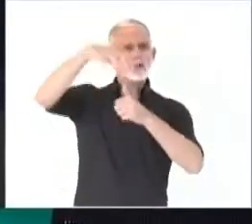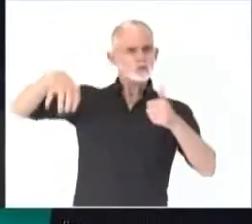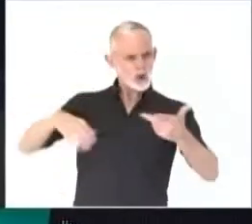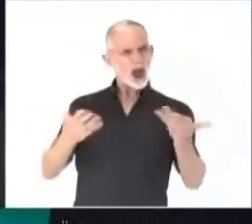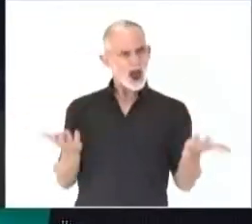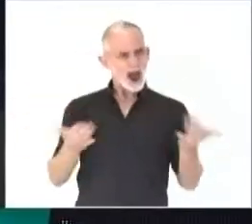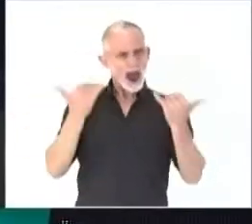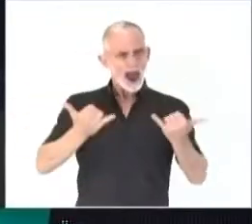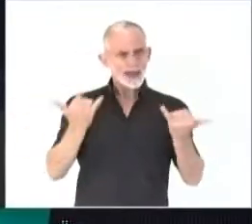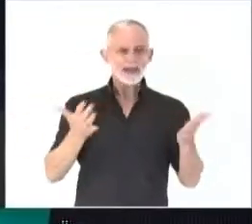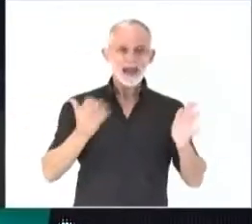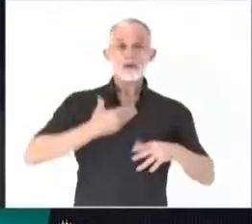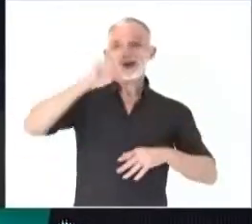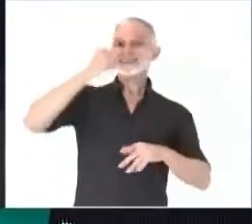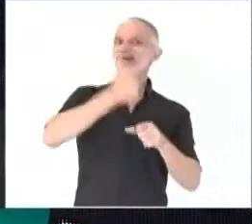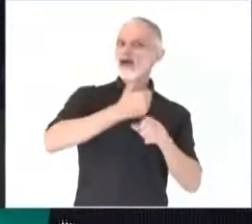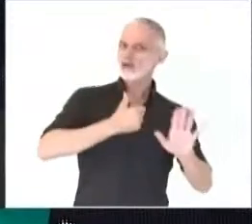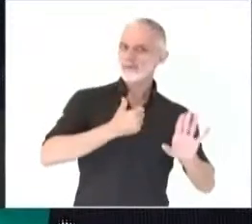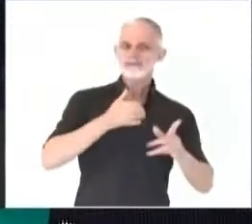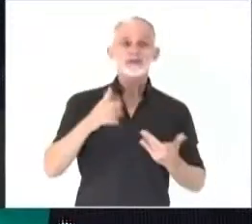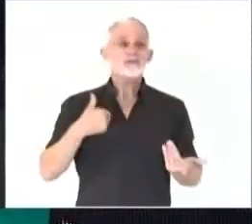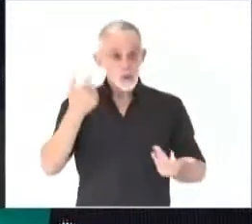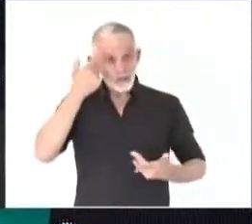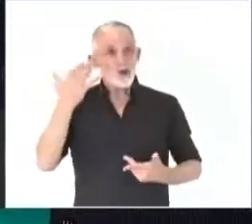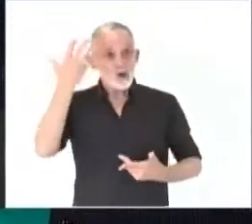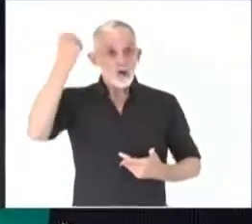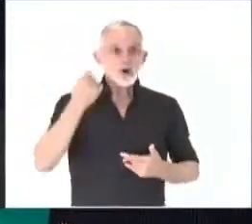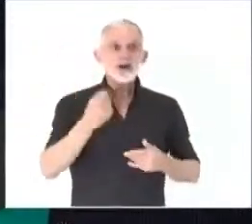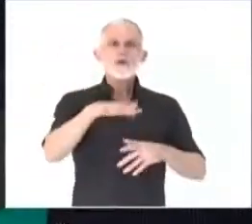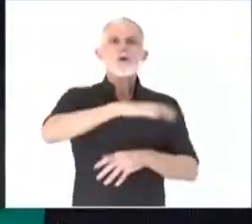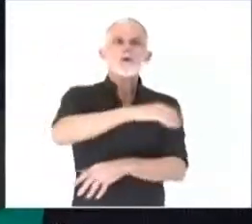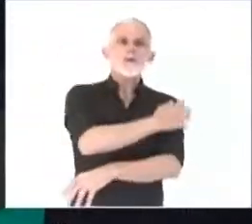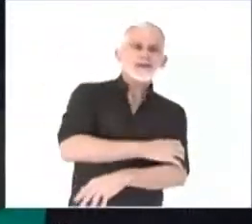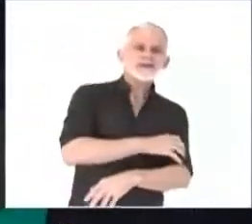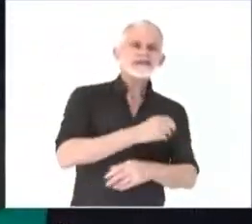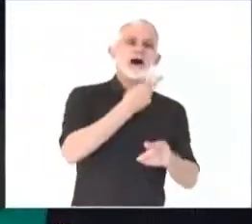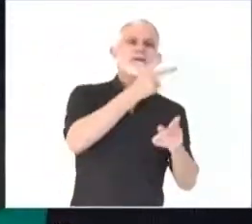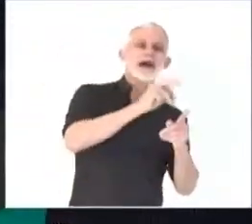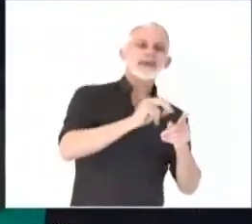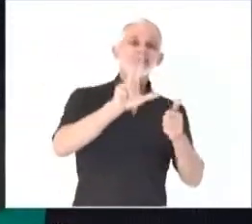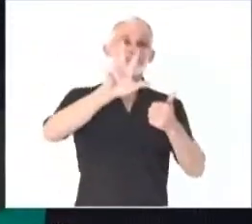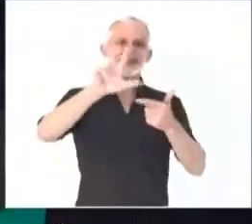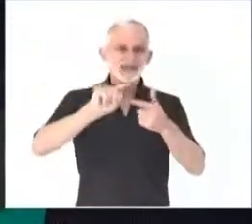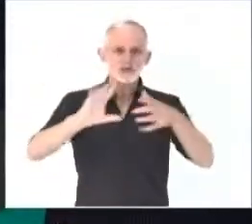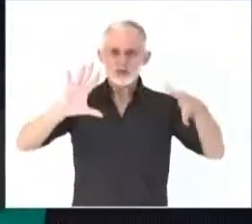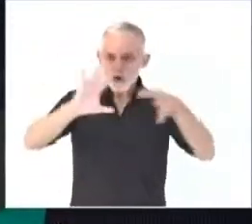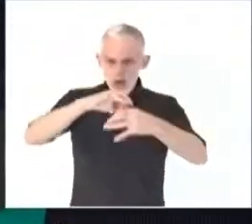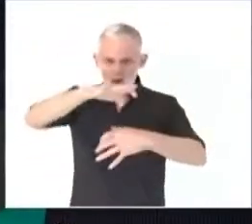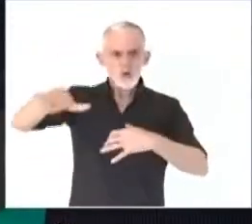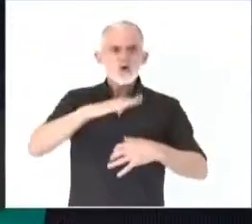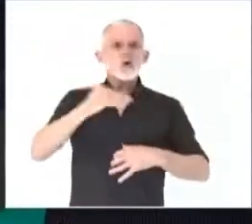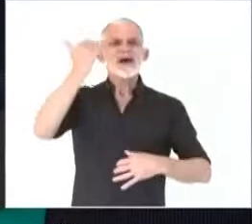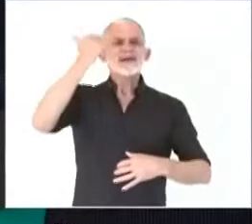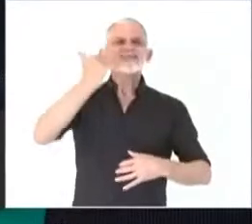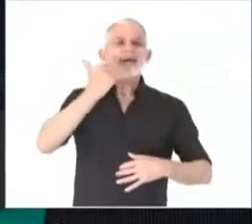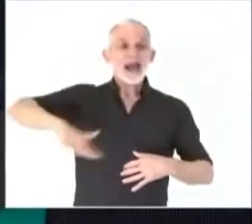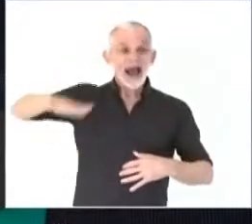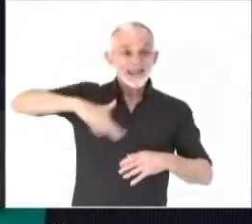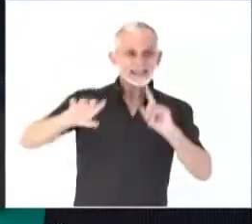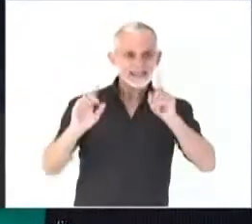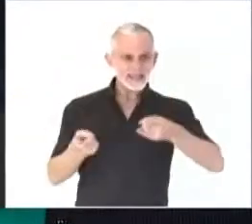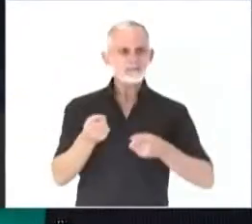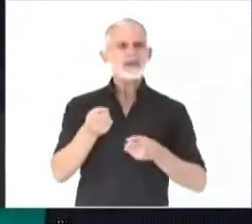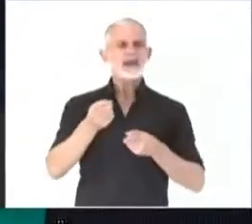cultural pudimos hacer que integrar la villa el barrio 20 el barrio 31 el playón de yarita y ir al barrio rodigo